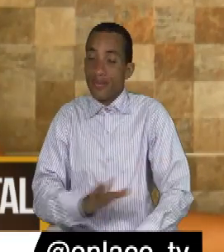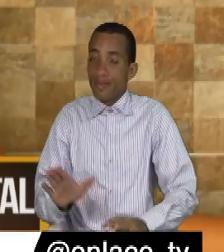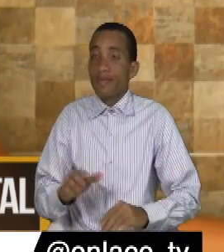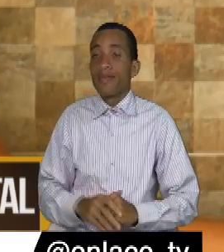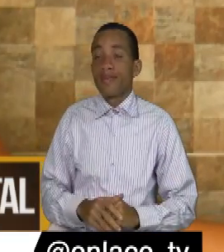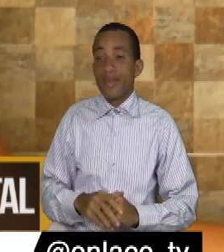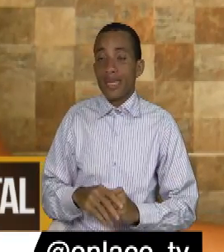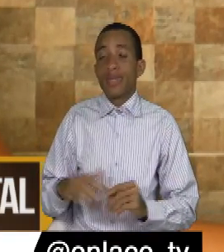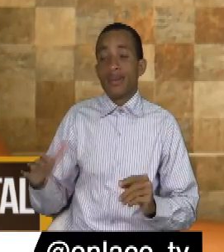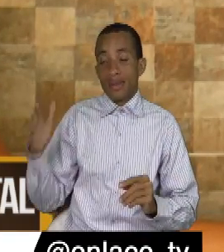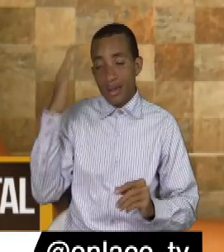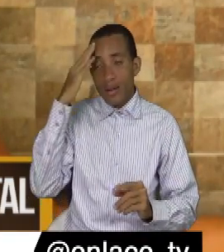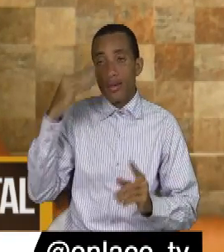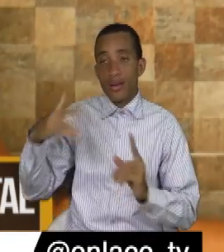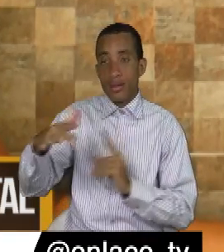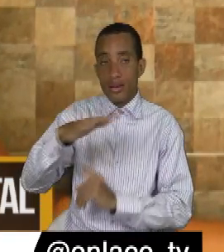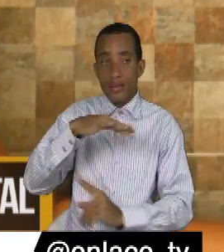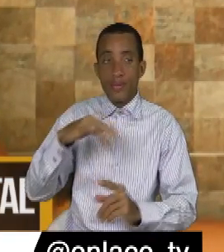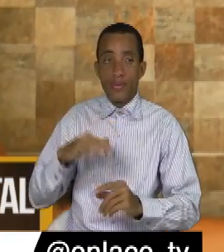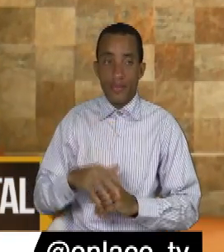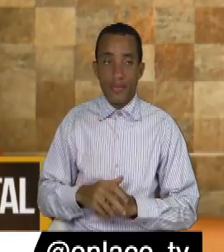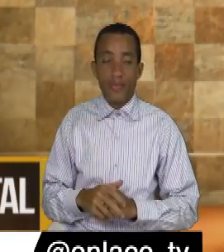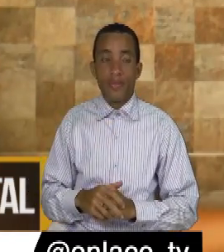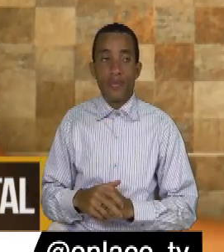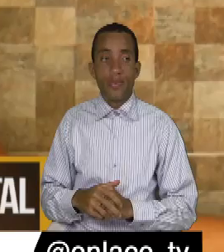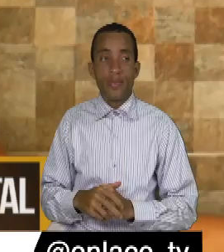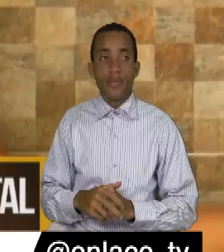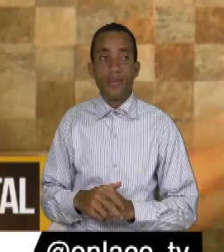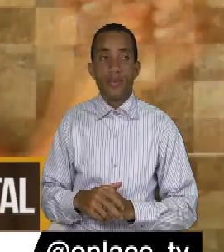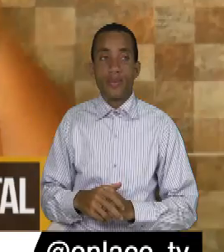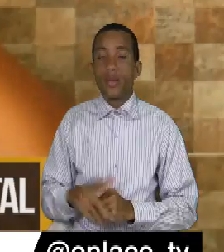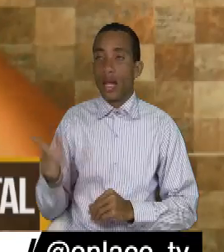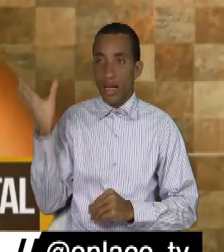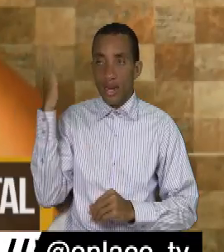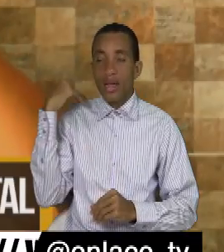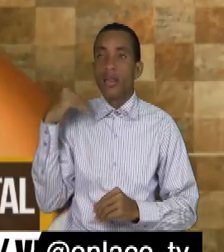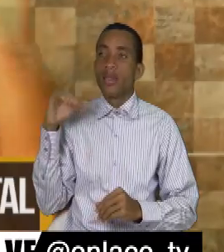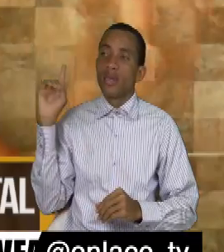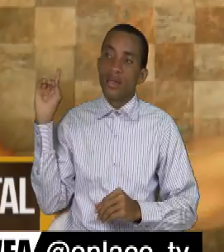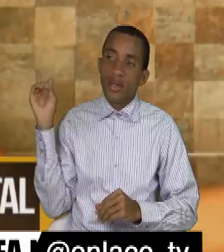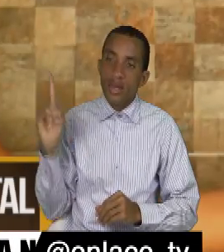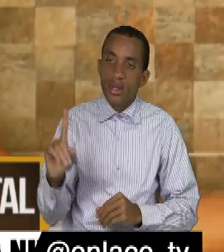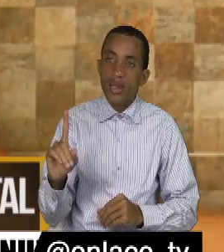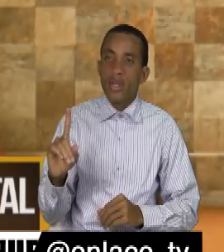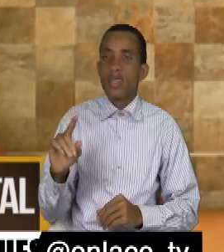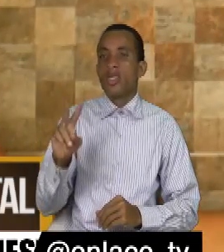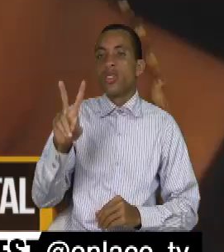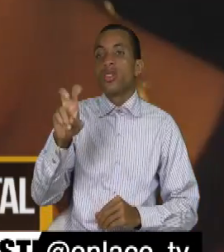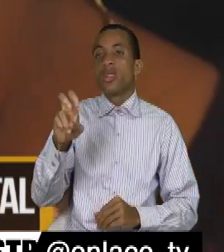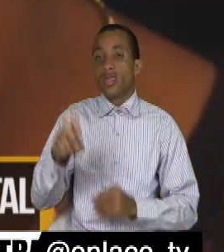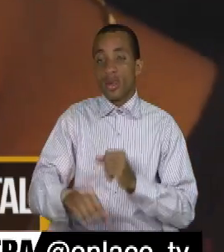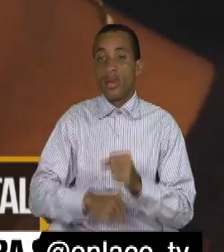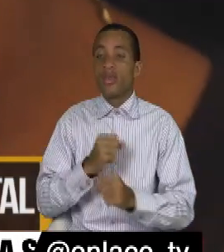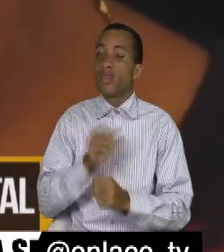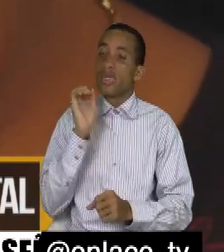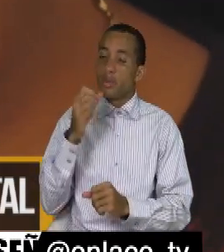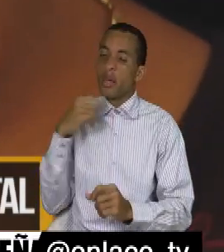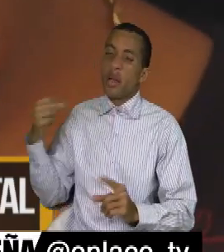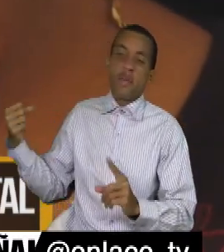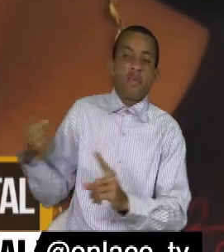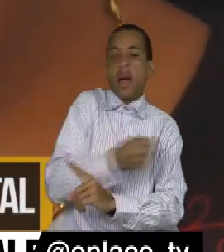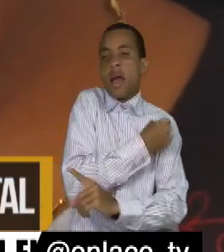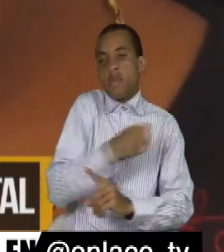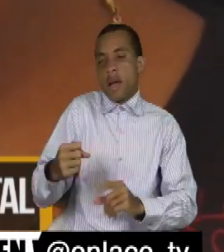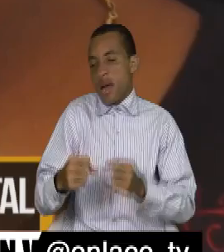de él, porque desde que he vivido con él durante 7 años, él siempre me ha agredido, me ha pegado. Atacada con arma